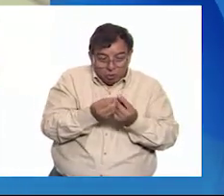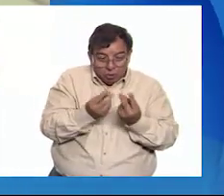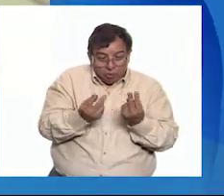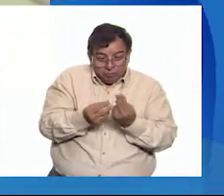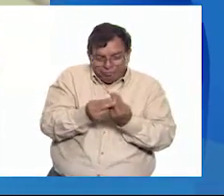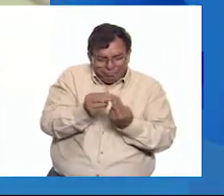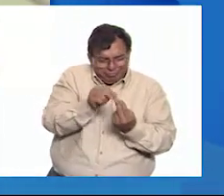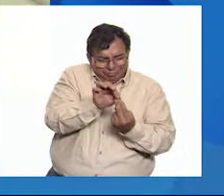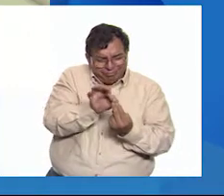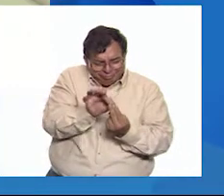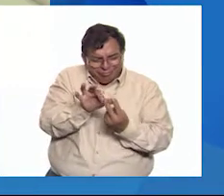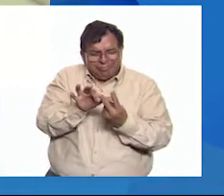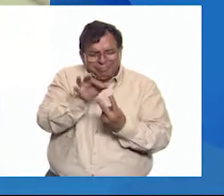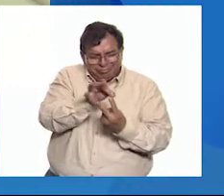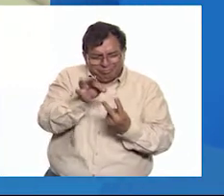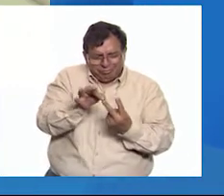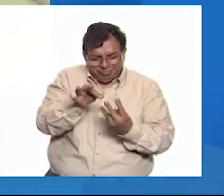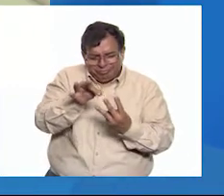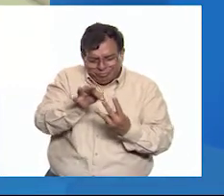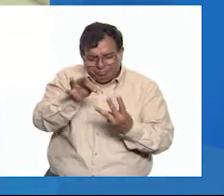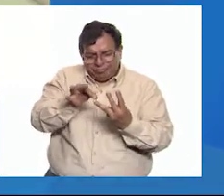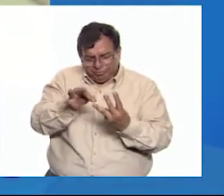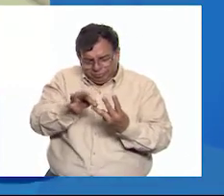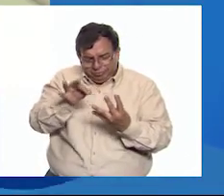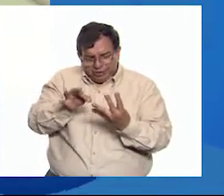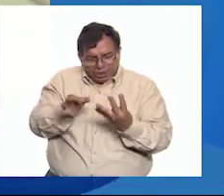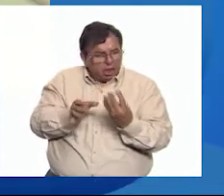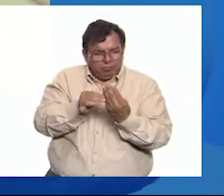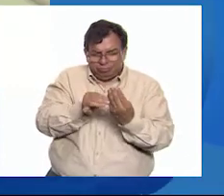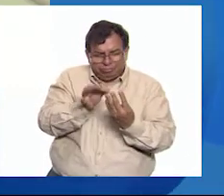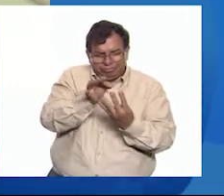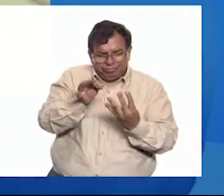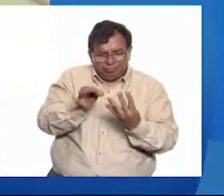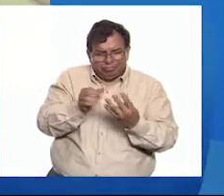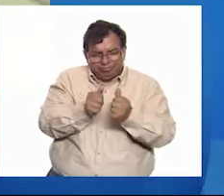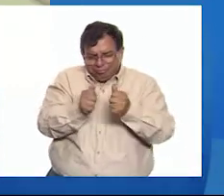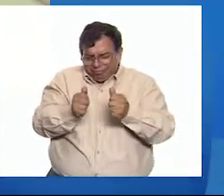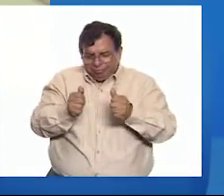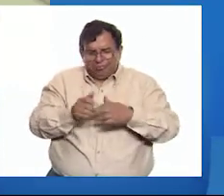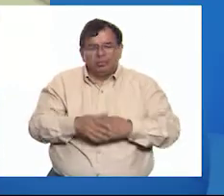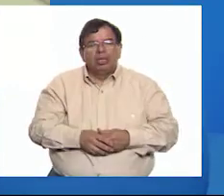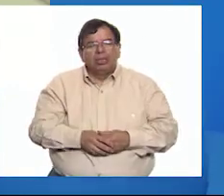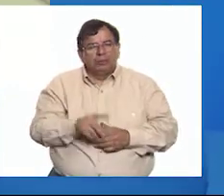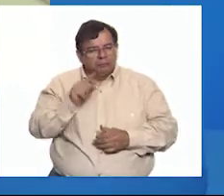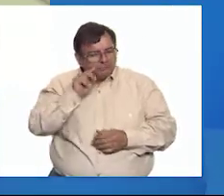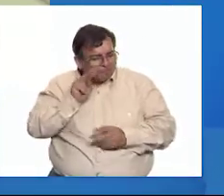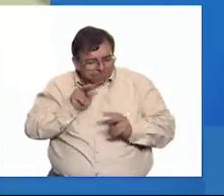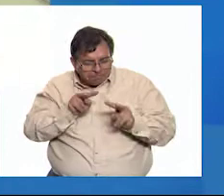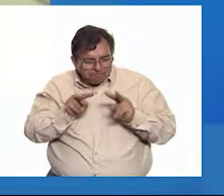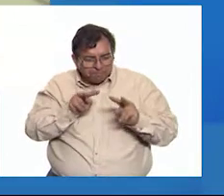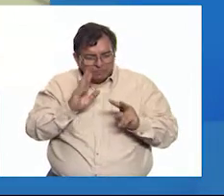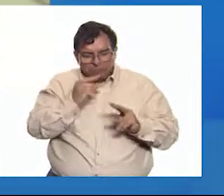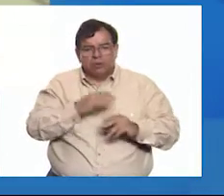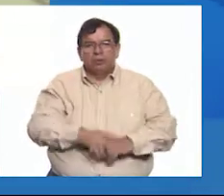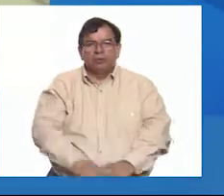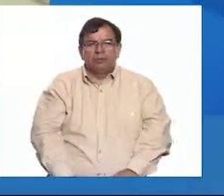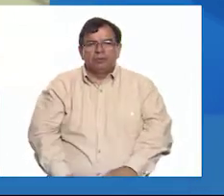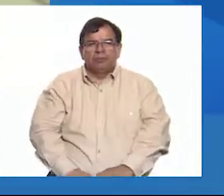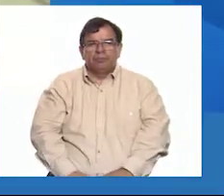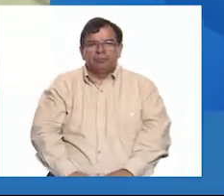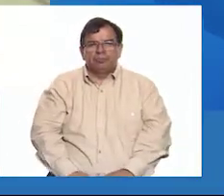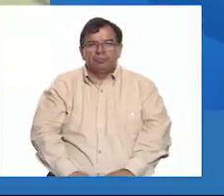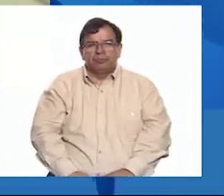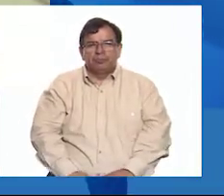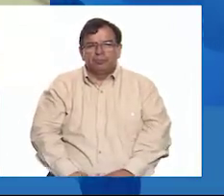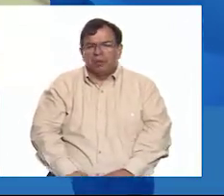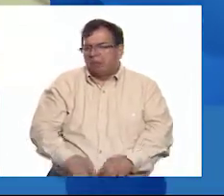siempre mantengamos esa distancia, bueno, nos da un efecto mucho mejor. También podemos